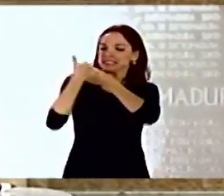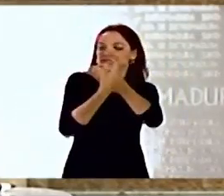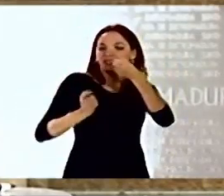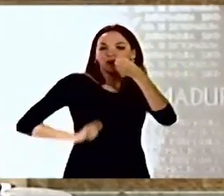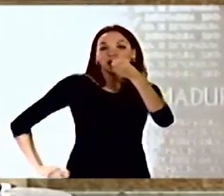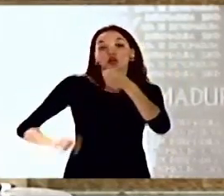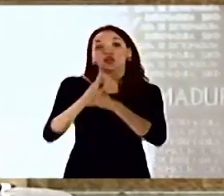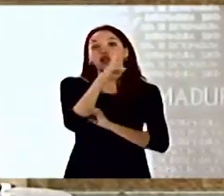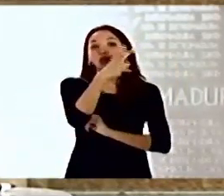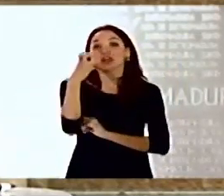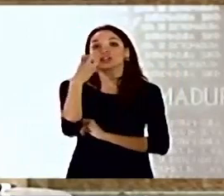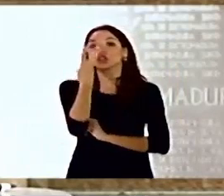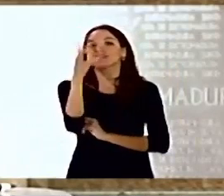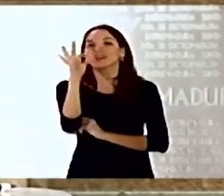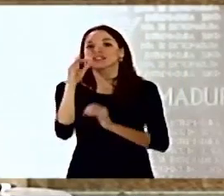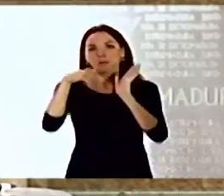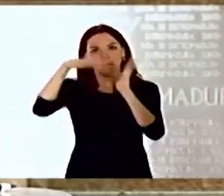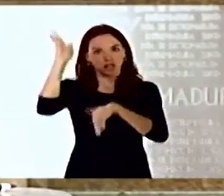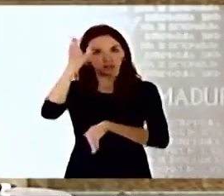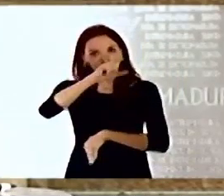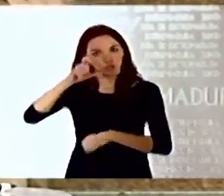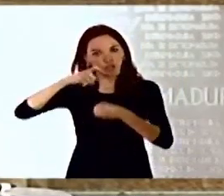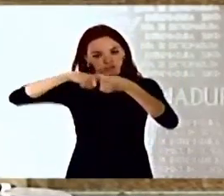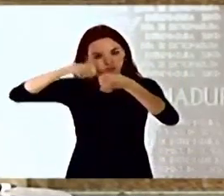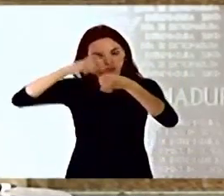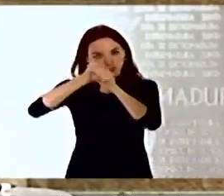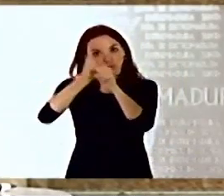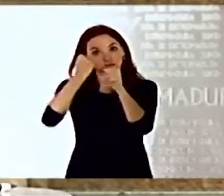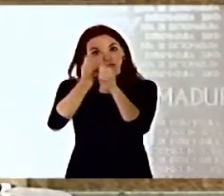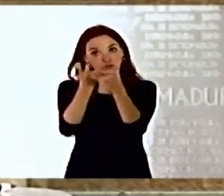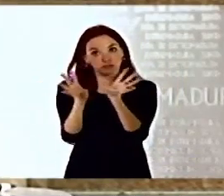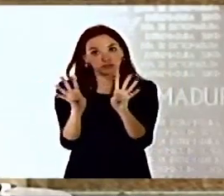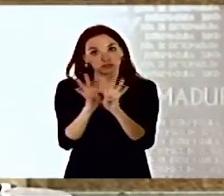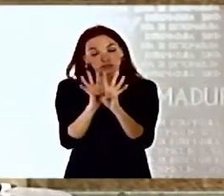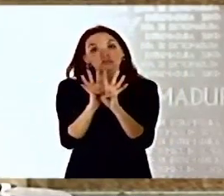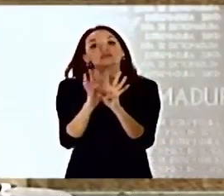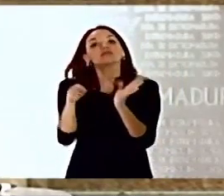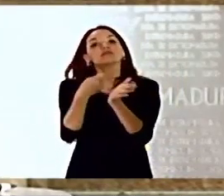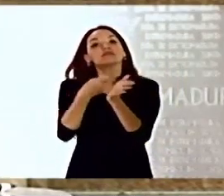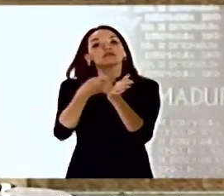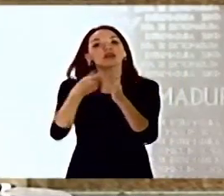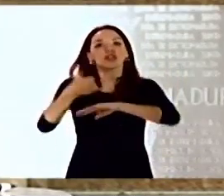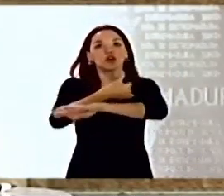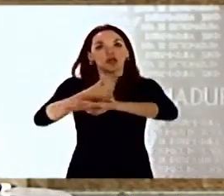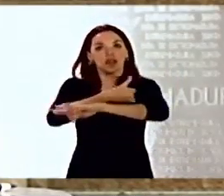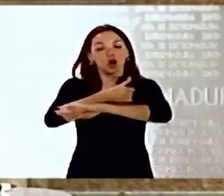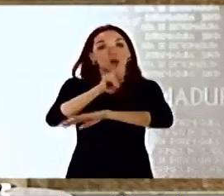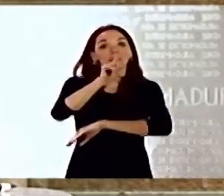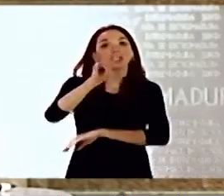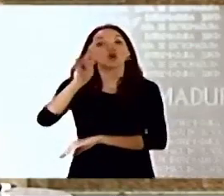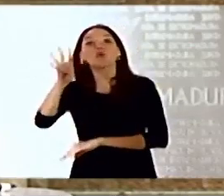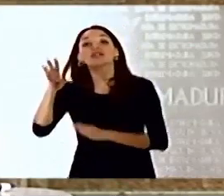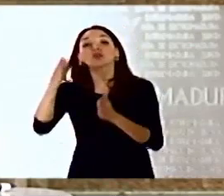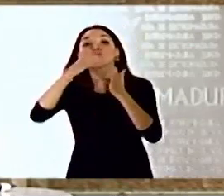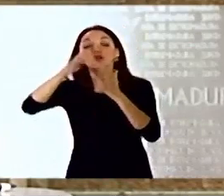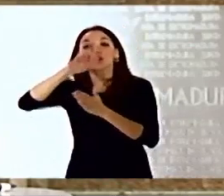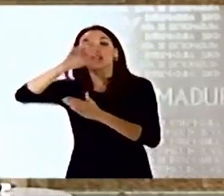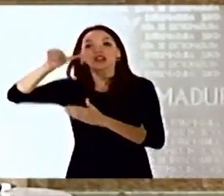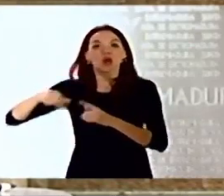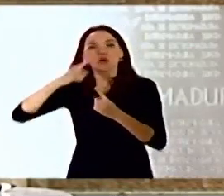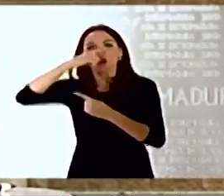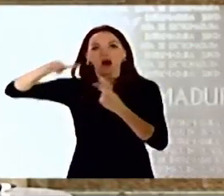230 trabajadores y que nos cuesta al conjunto de los extremeños 24 millones de euros